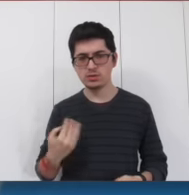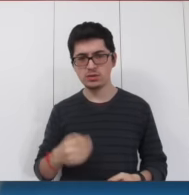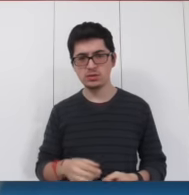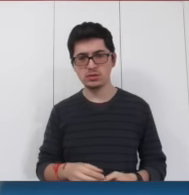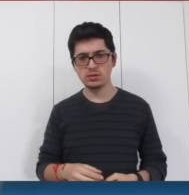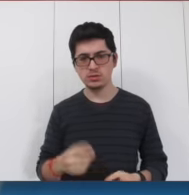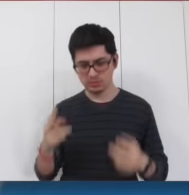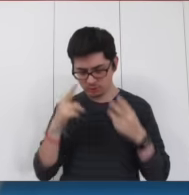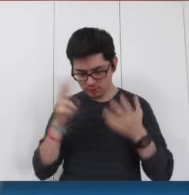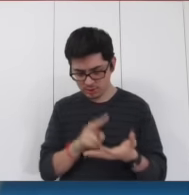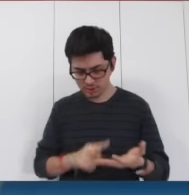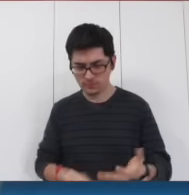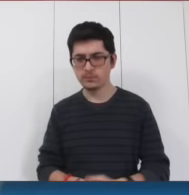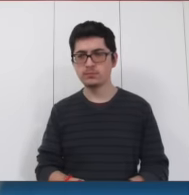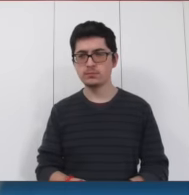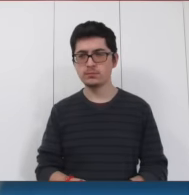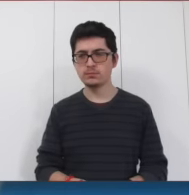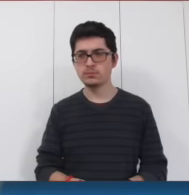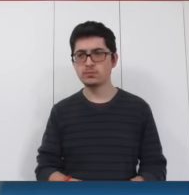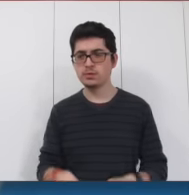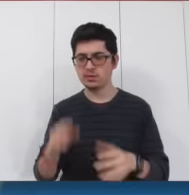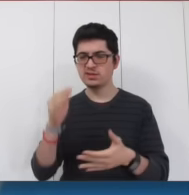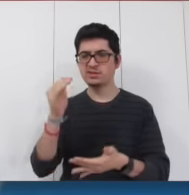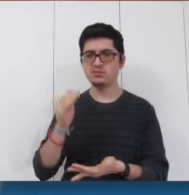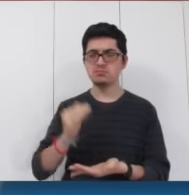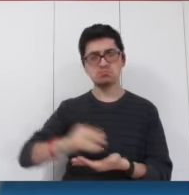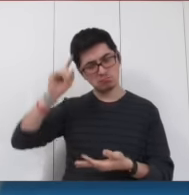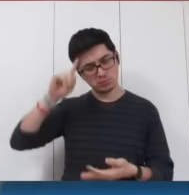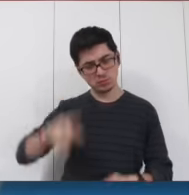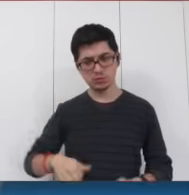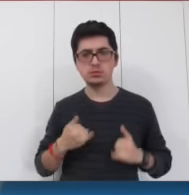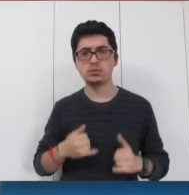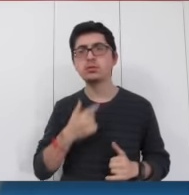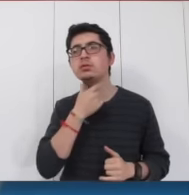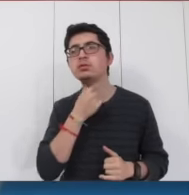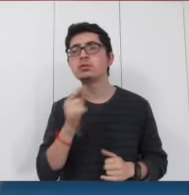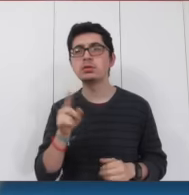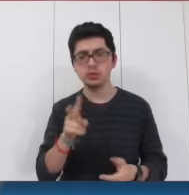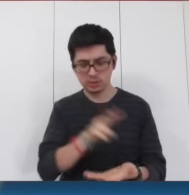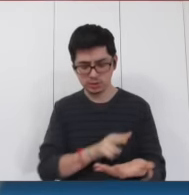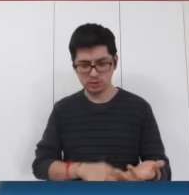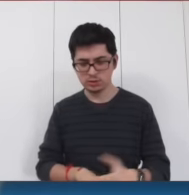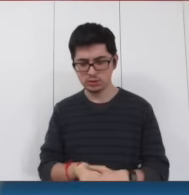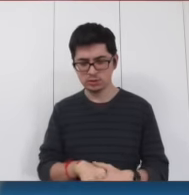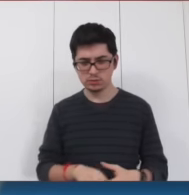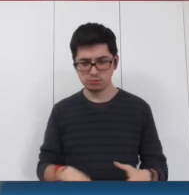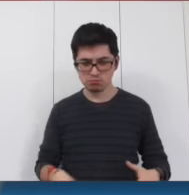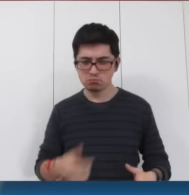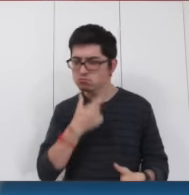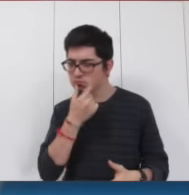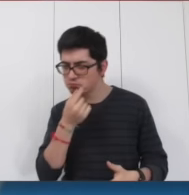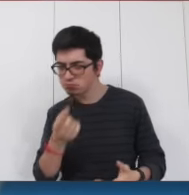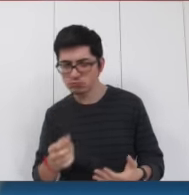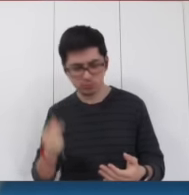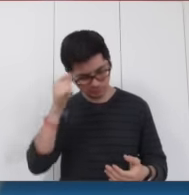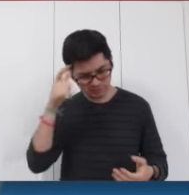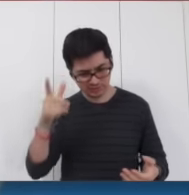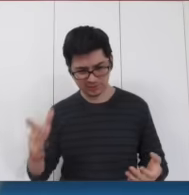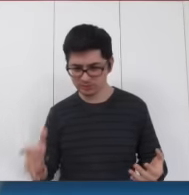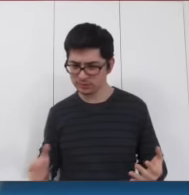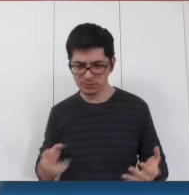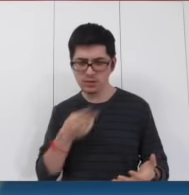otros libros de leer, por ejemplo. Es un poco más denso, pero si tú realmente leíste Yo antes de ti y quisieras